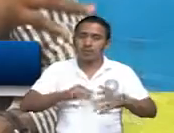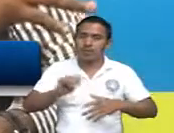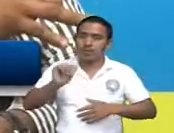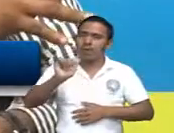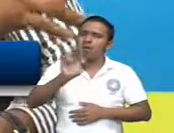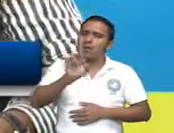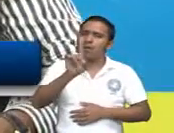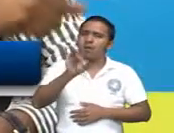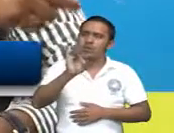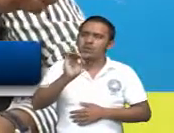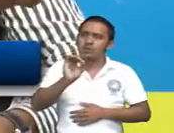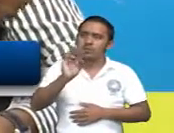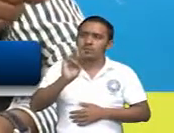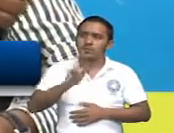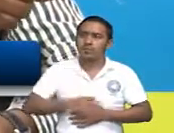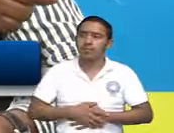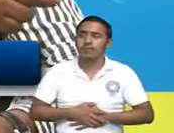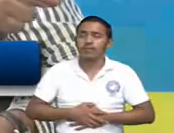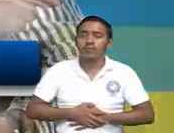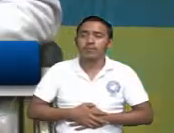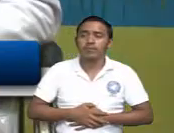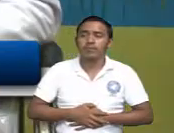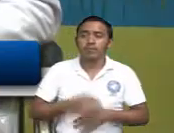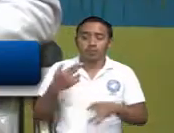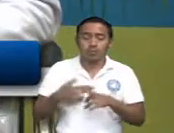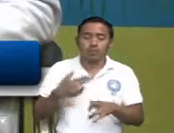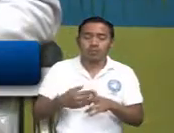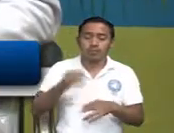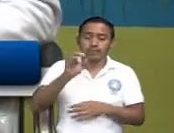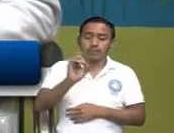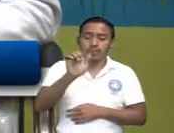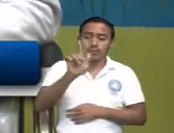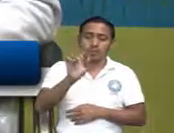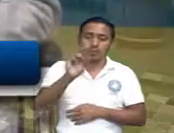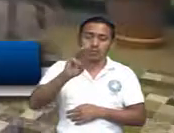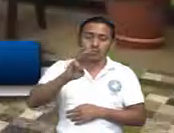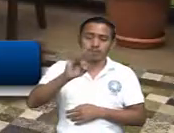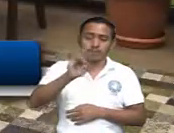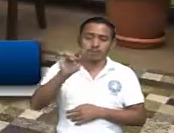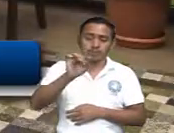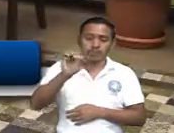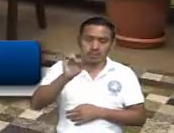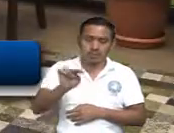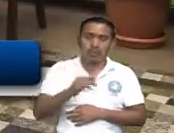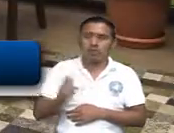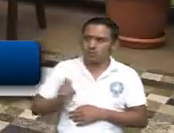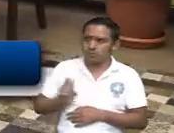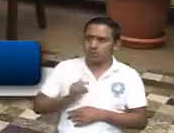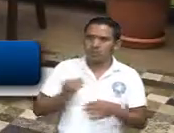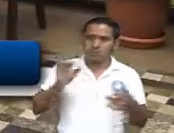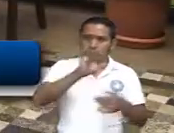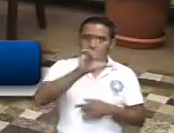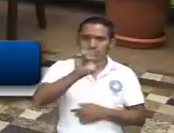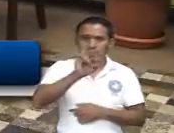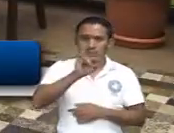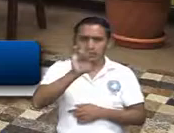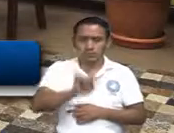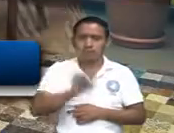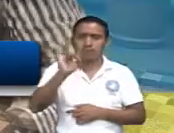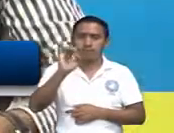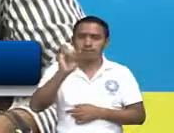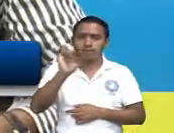no se llama me sale a otro auto misiones a cusco que hacer algún si también no tener lenín fonseca por ejemplo aquellas madres